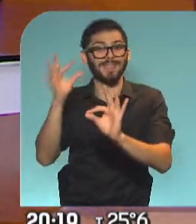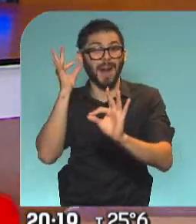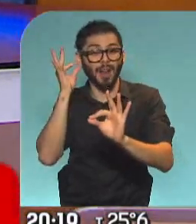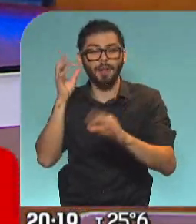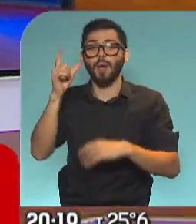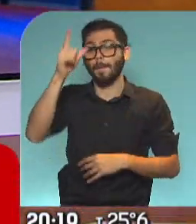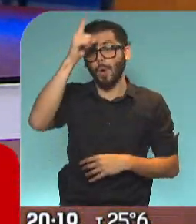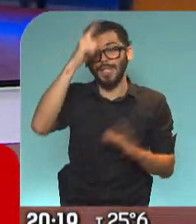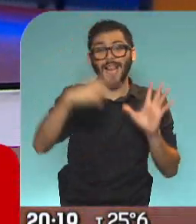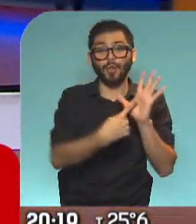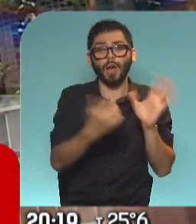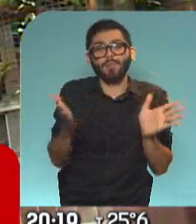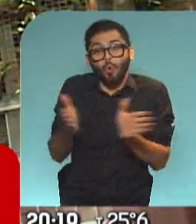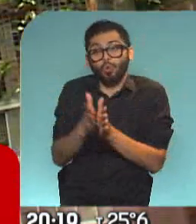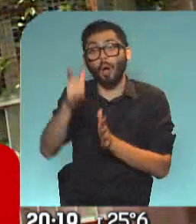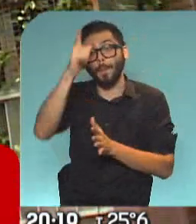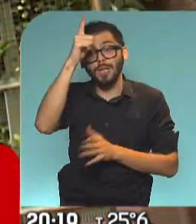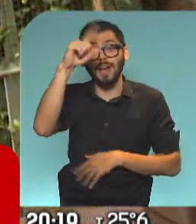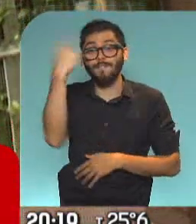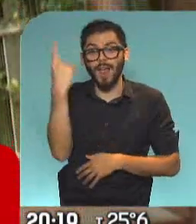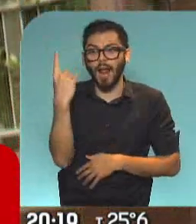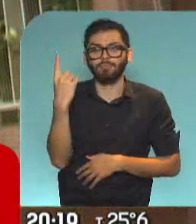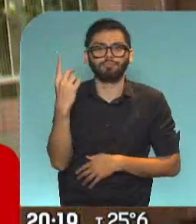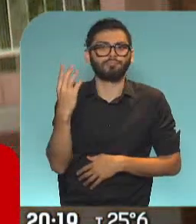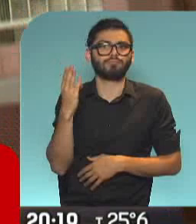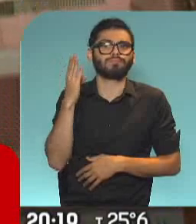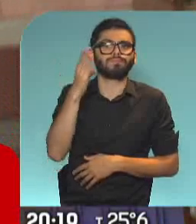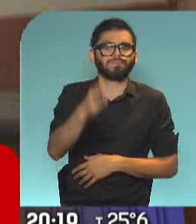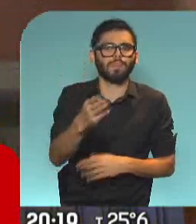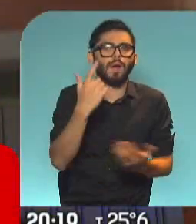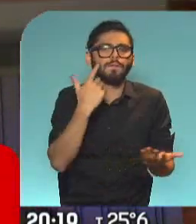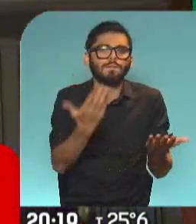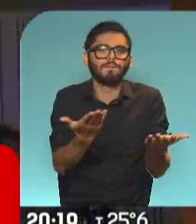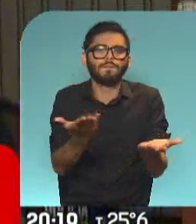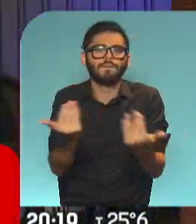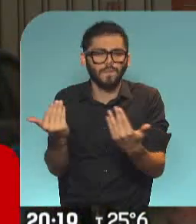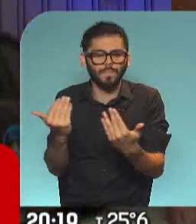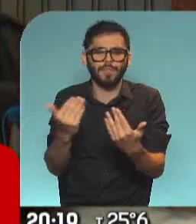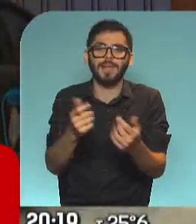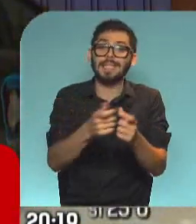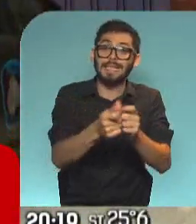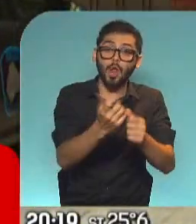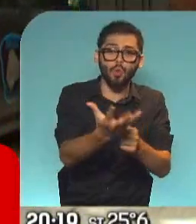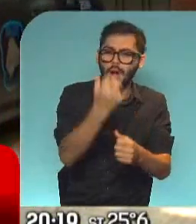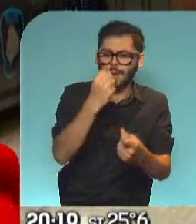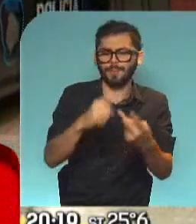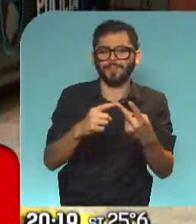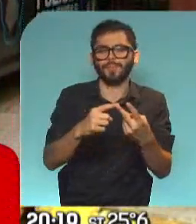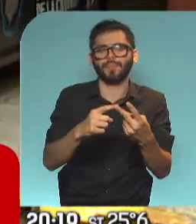con la policía federal han realizado este allanamiento. Secuestraron teléfonos,